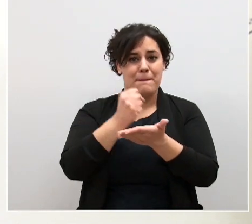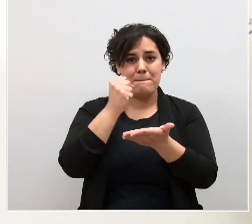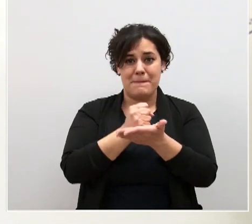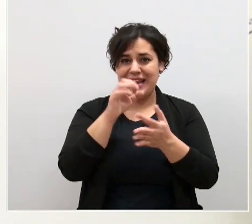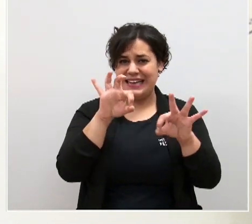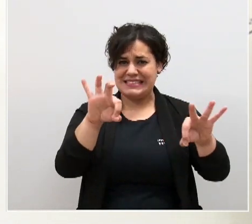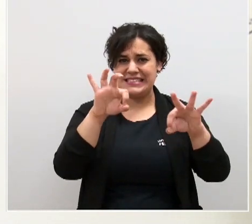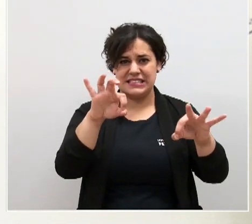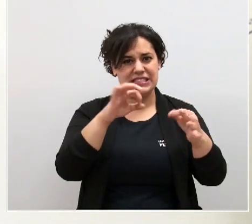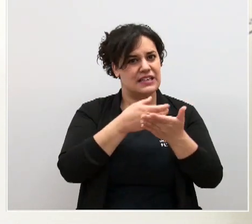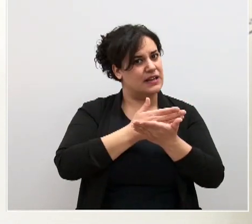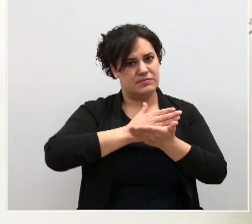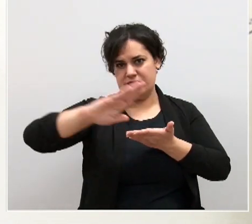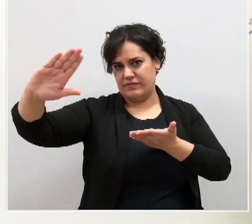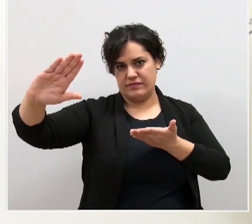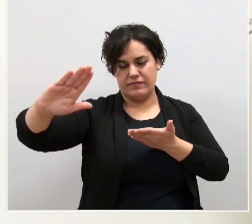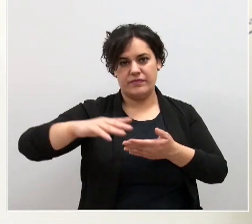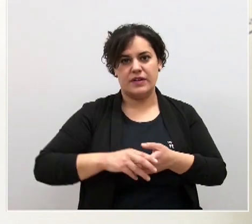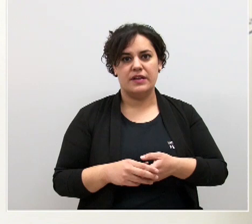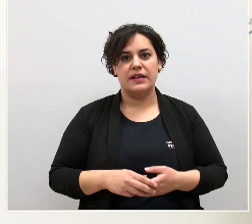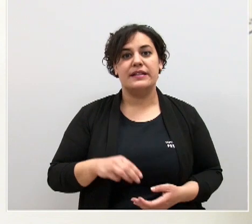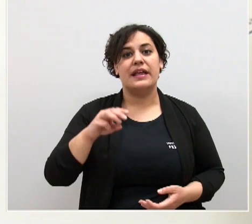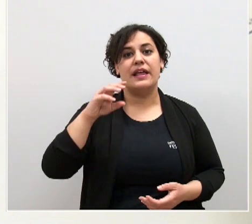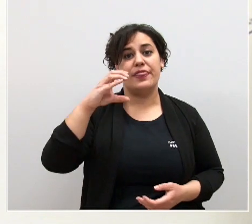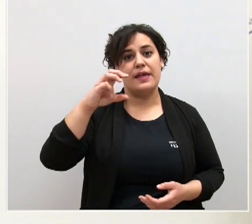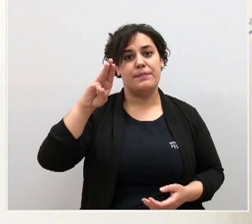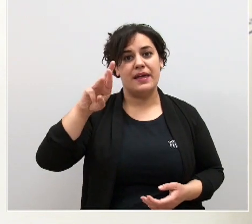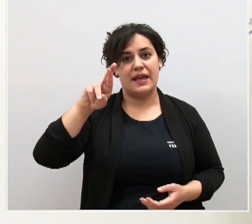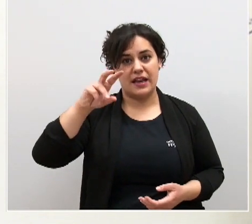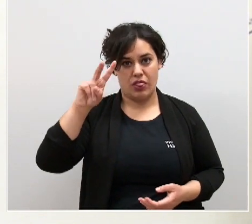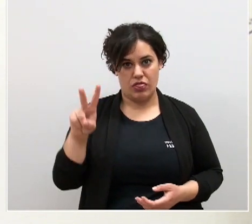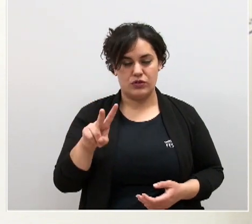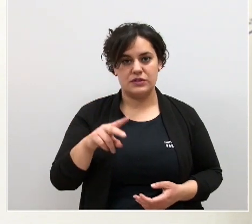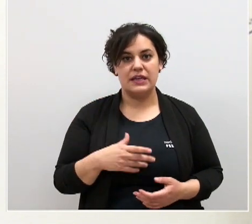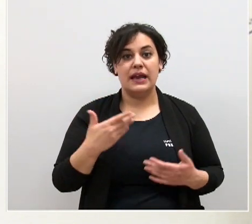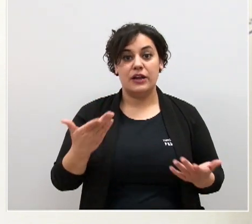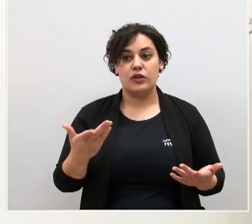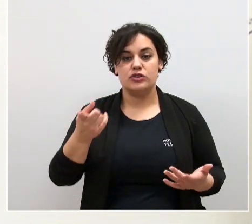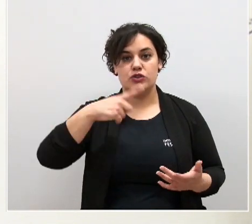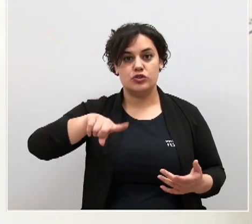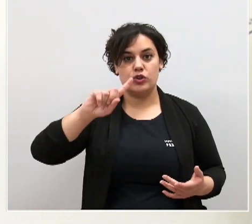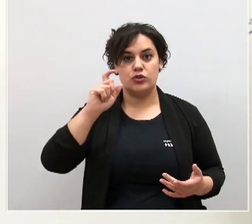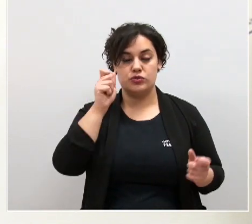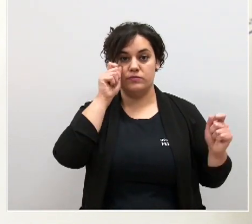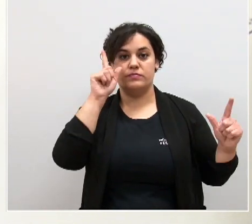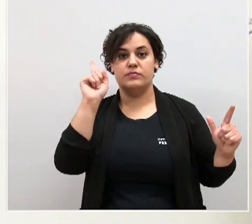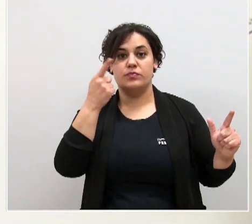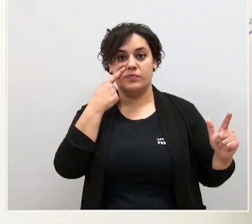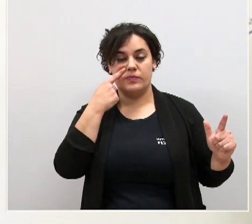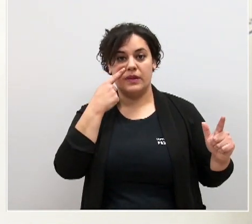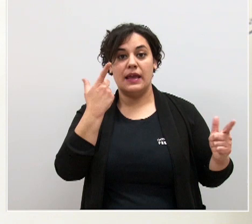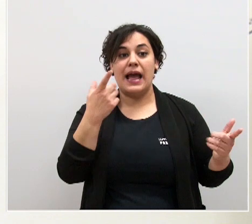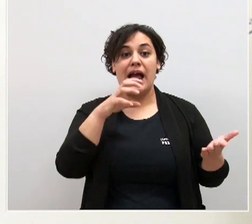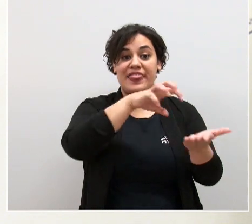un tipo de una marca definida de FFP2. Entonces, en cuanto recibimos la orden, nosotros dimos instrucción a todos nuestros centros